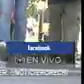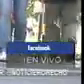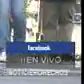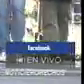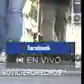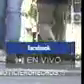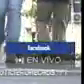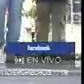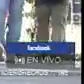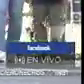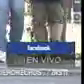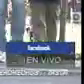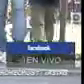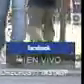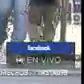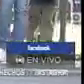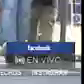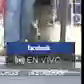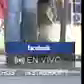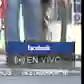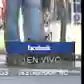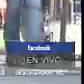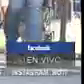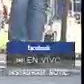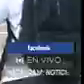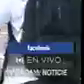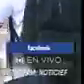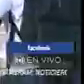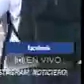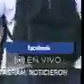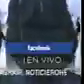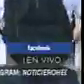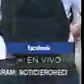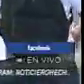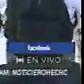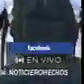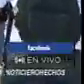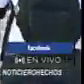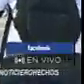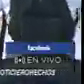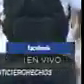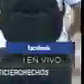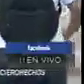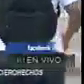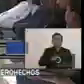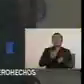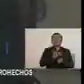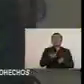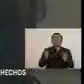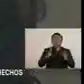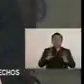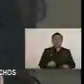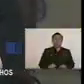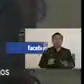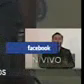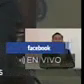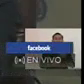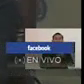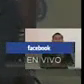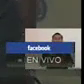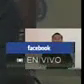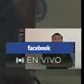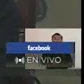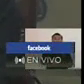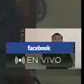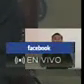asignen a proyectos de beneficio social que a su vez permitan evitar un impacto económico para presentar un solo paquete